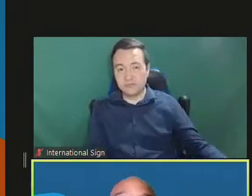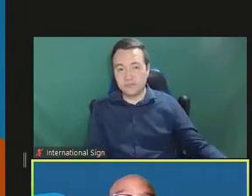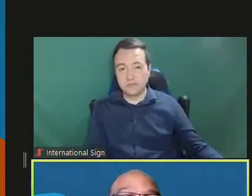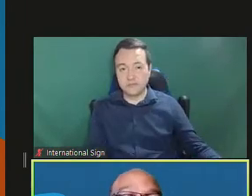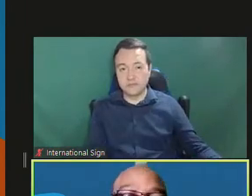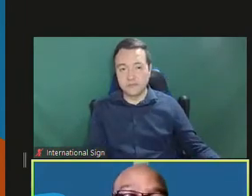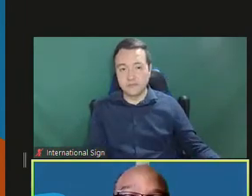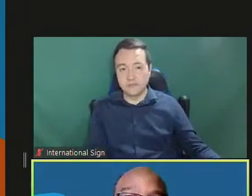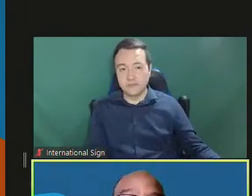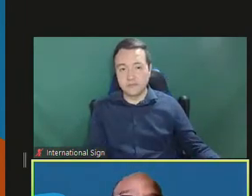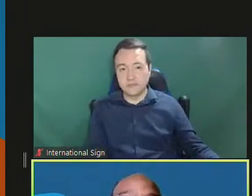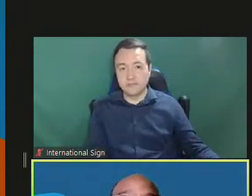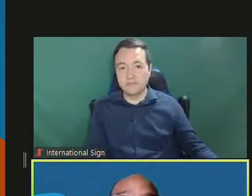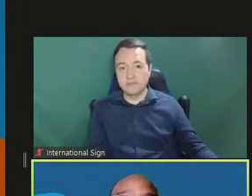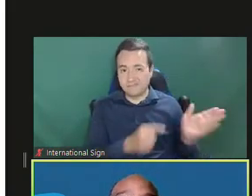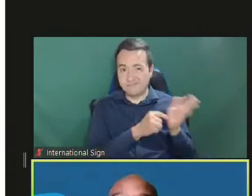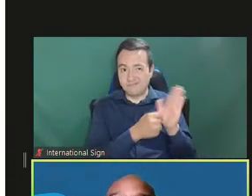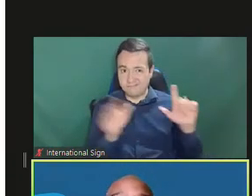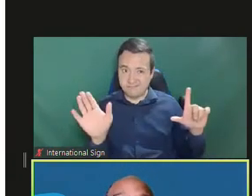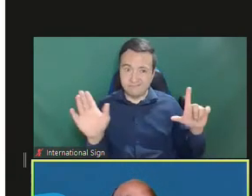siguiente diapositiva